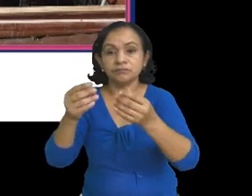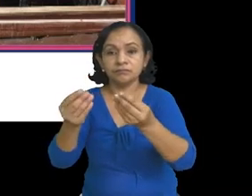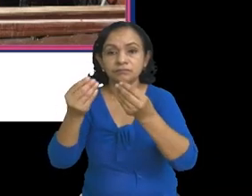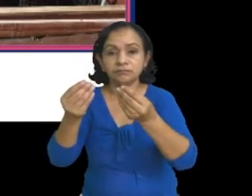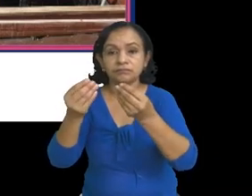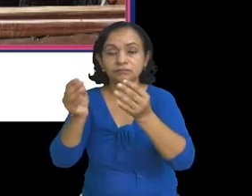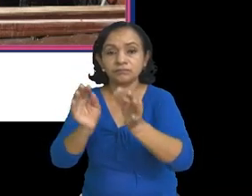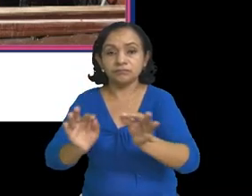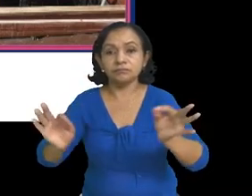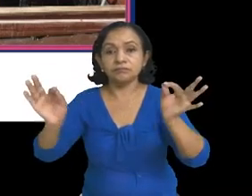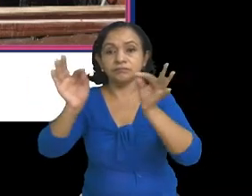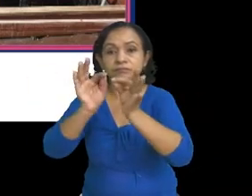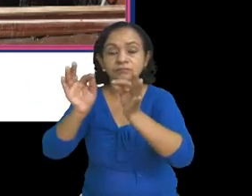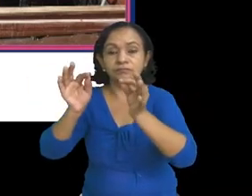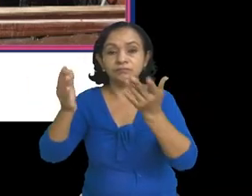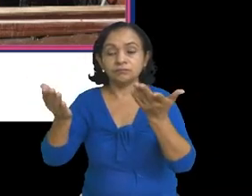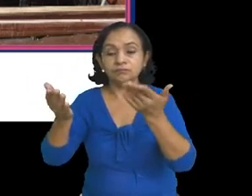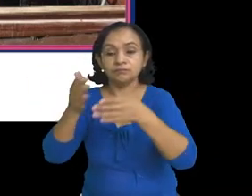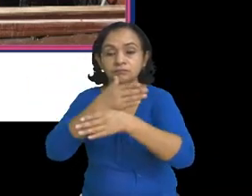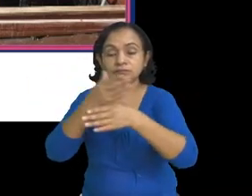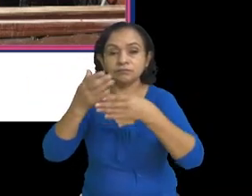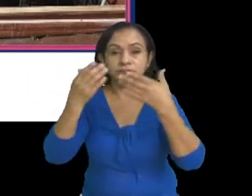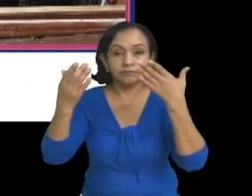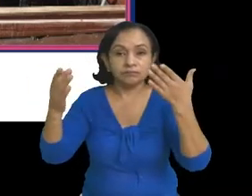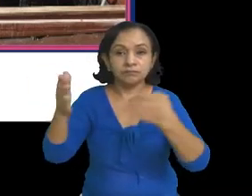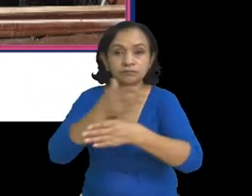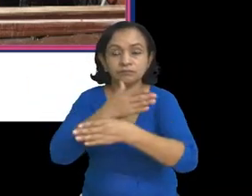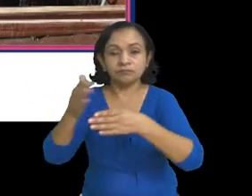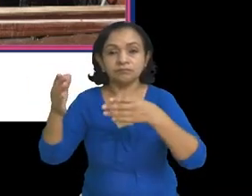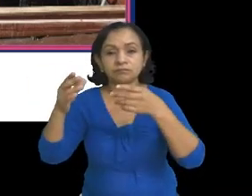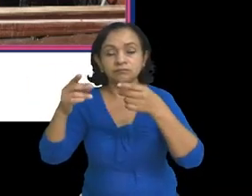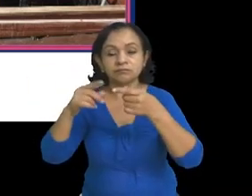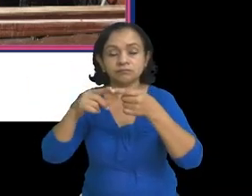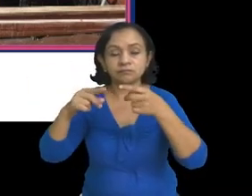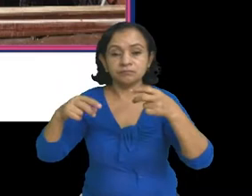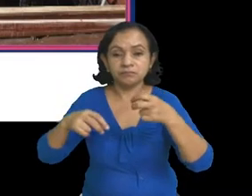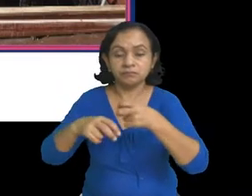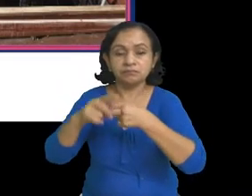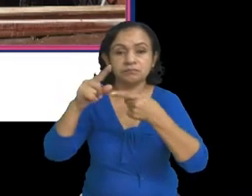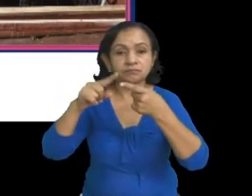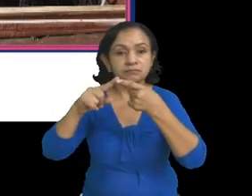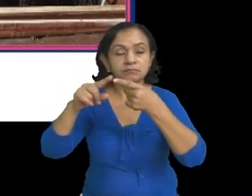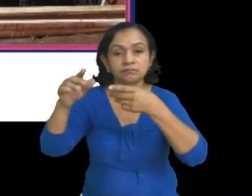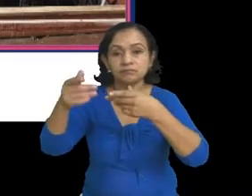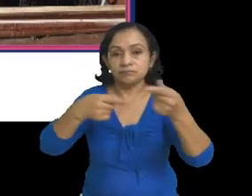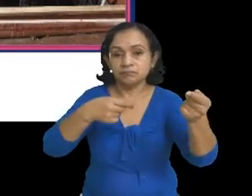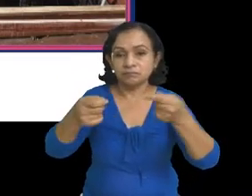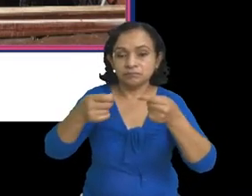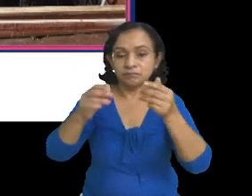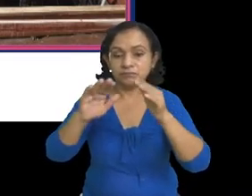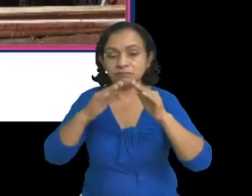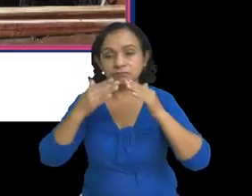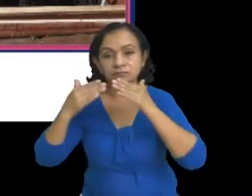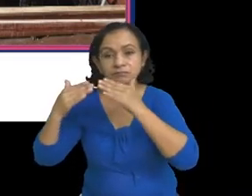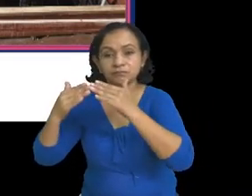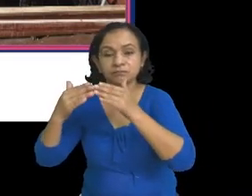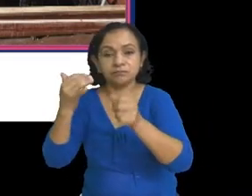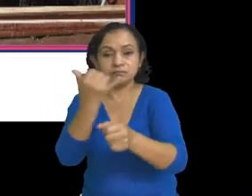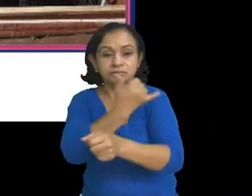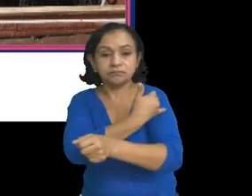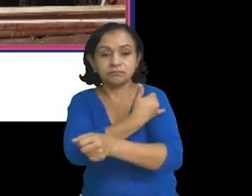los importantes centros comerciales, Price, Smart, todo ese tipo de actividad comercial, los barrios aledaños. El mismo